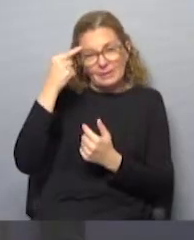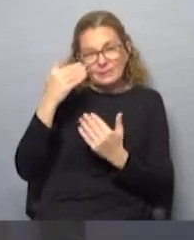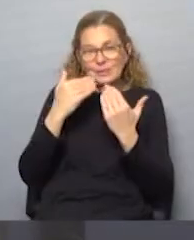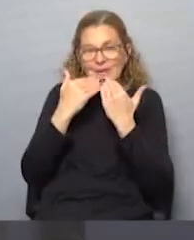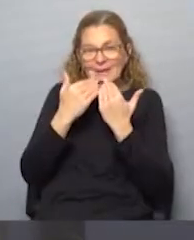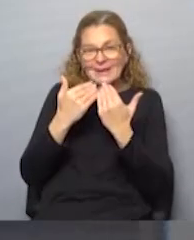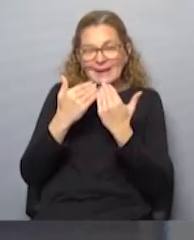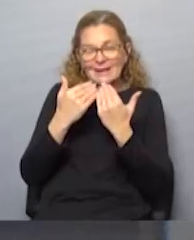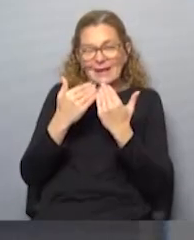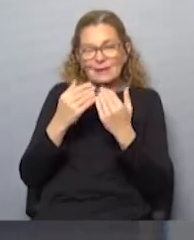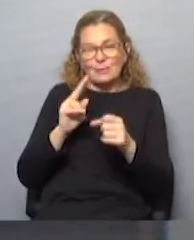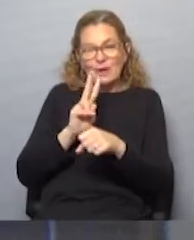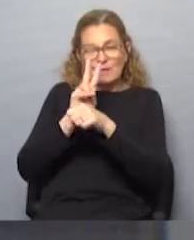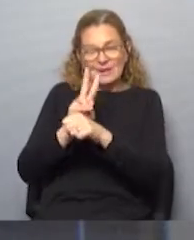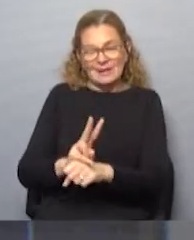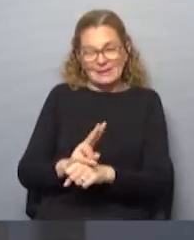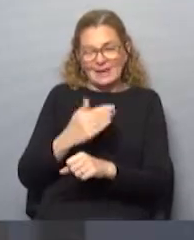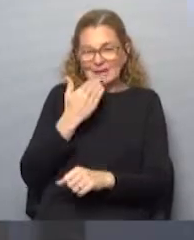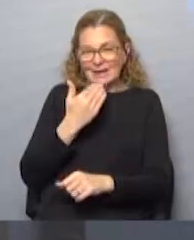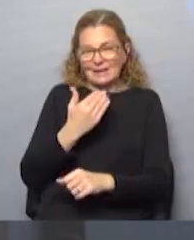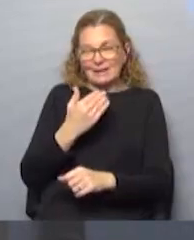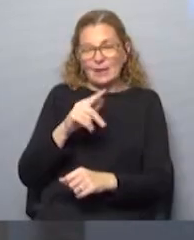muchísimas gracias muchas gracias